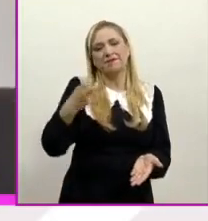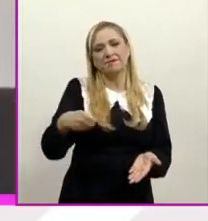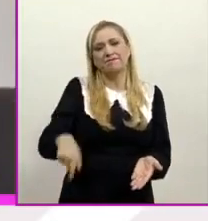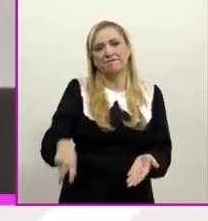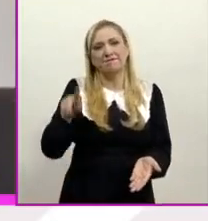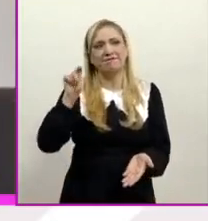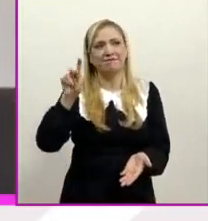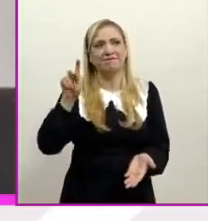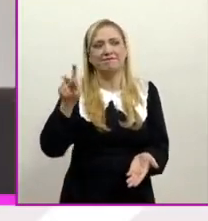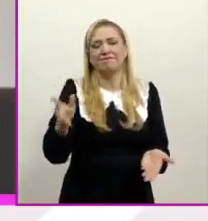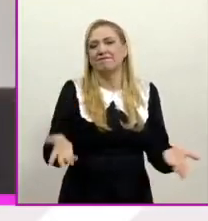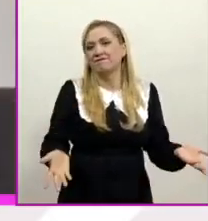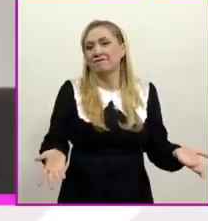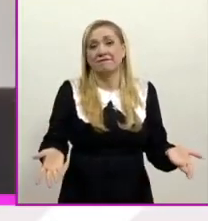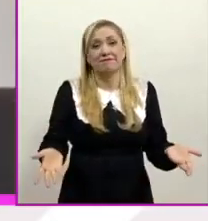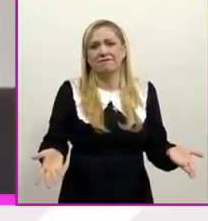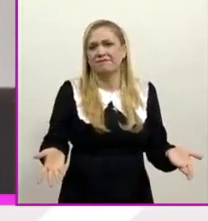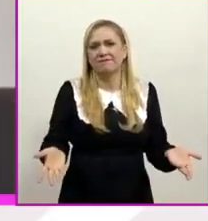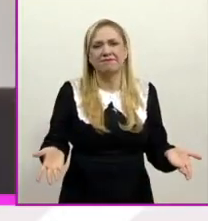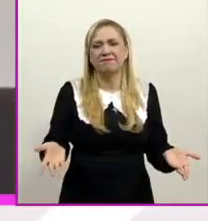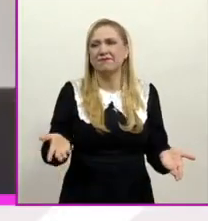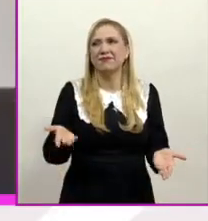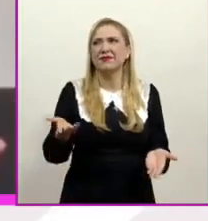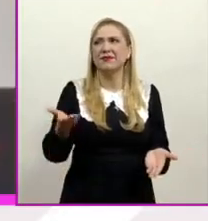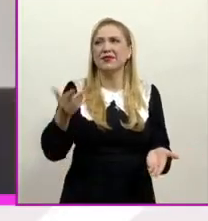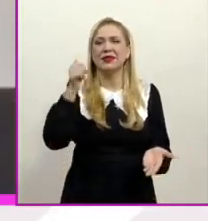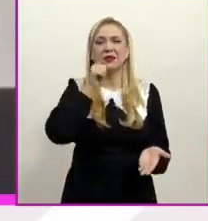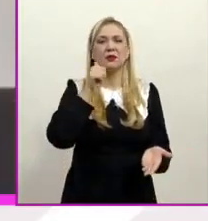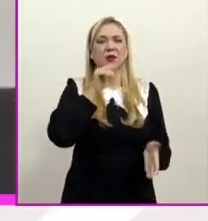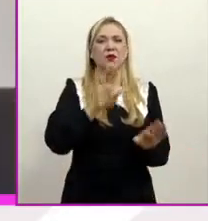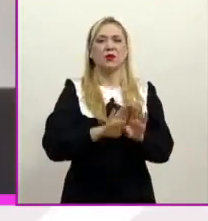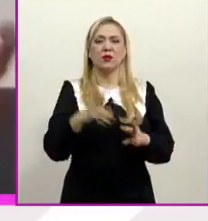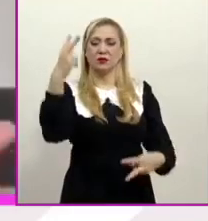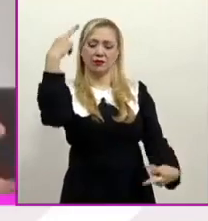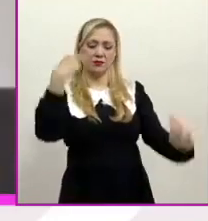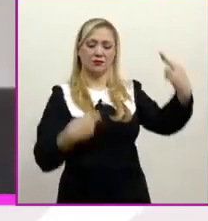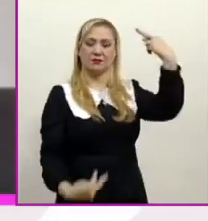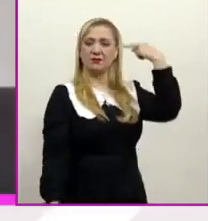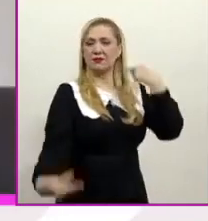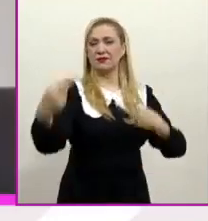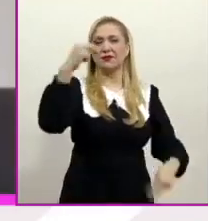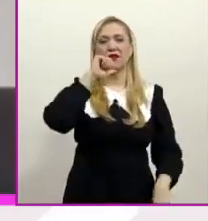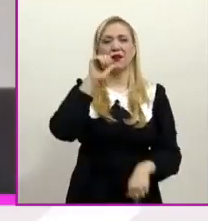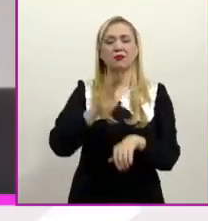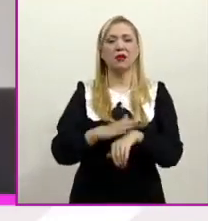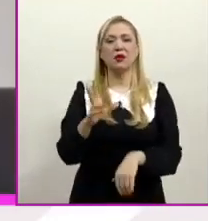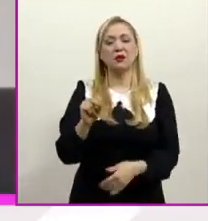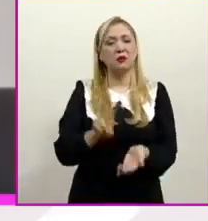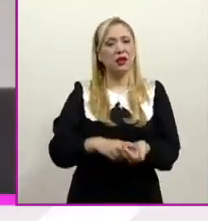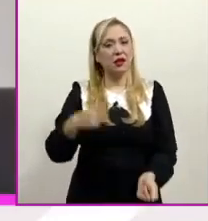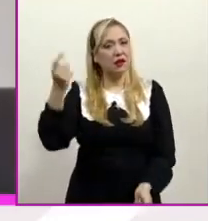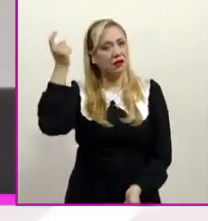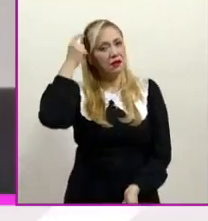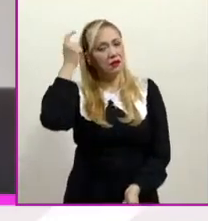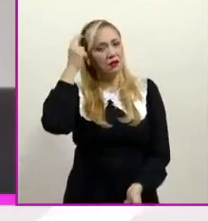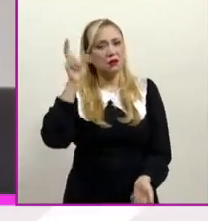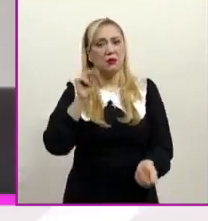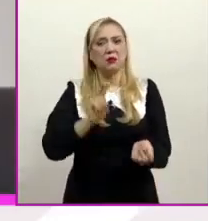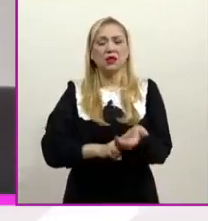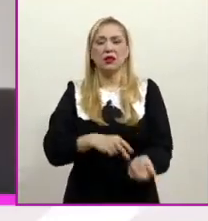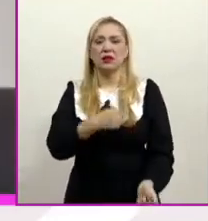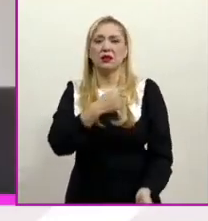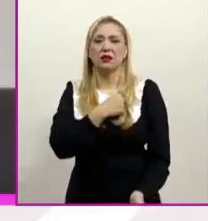pues y muy frívolo también, pues se menosprecia que sea importante luchar desde ahí. Y nosotros dijimos, no,